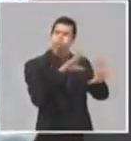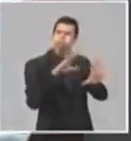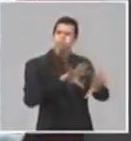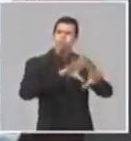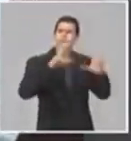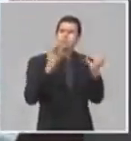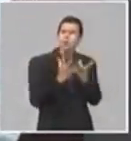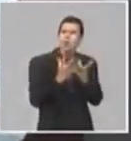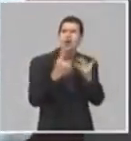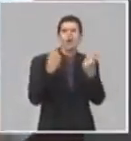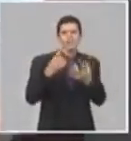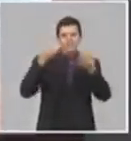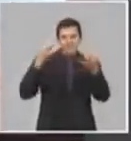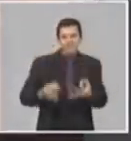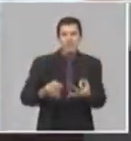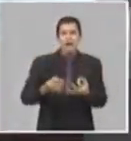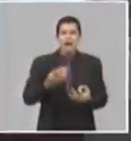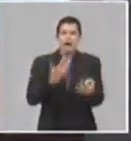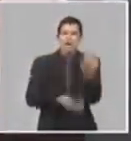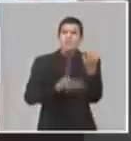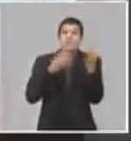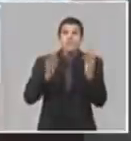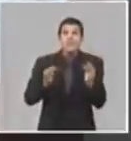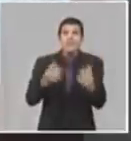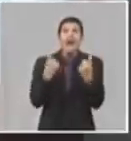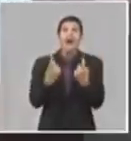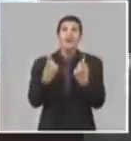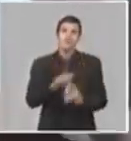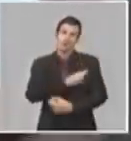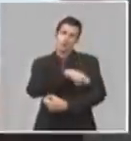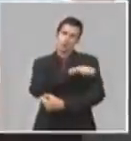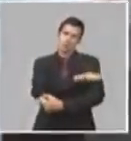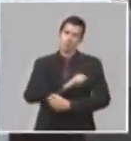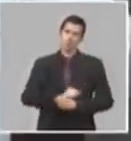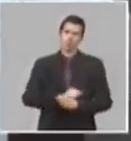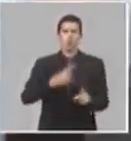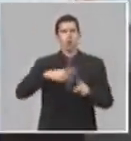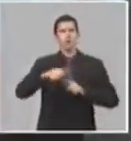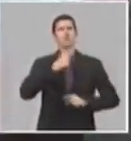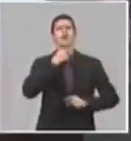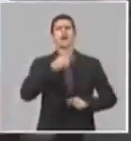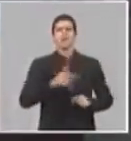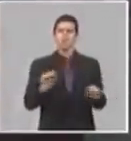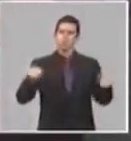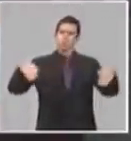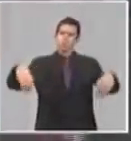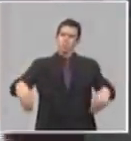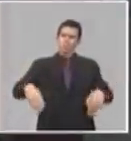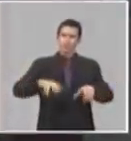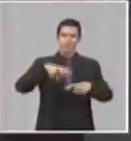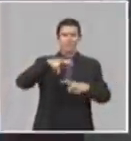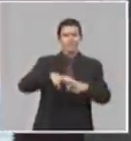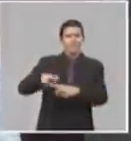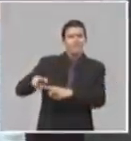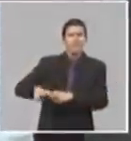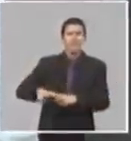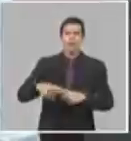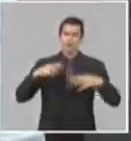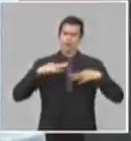gastar dinero hoy en divisas, como son muebles, algún calzado, ropa que hacen nuestros artesanos y que hace la industria